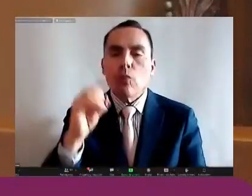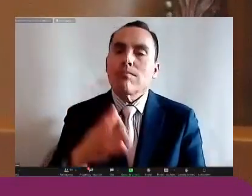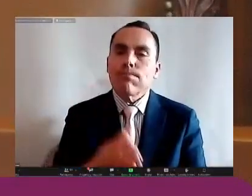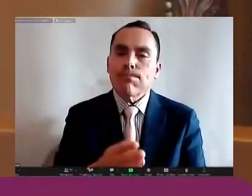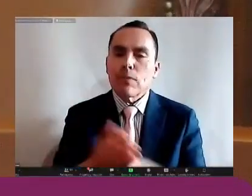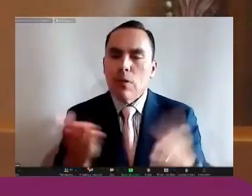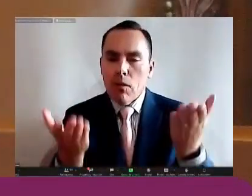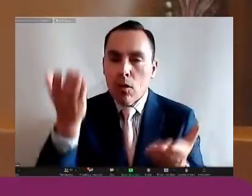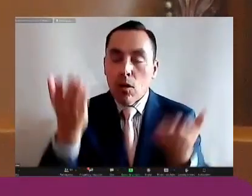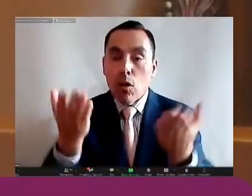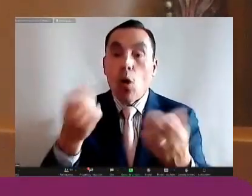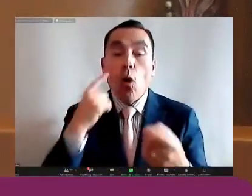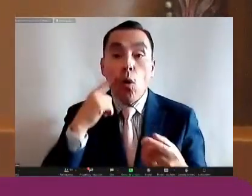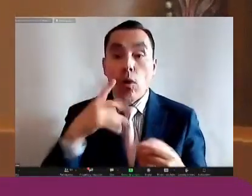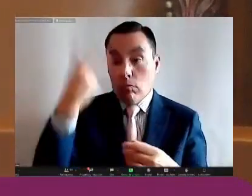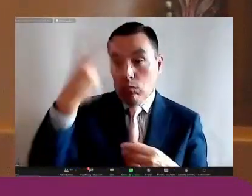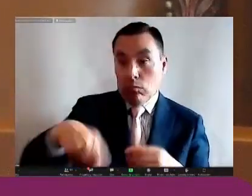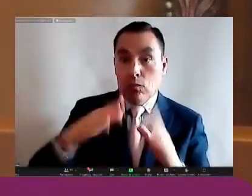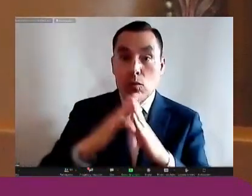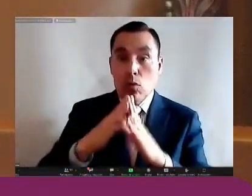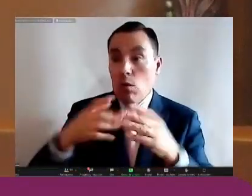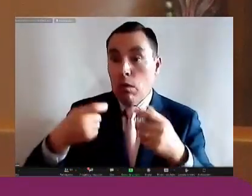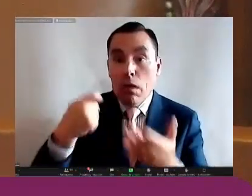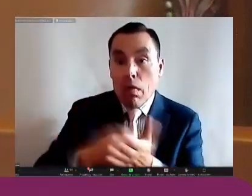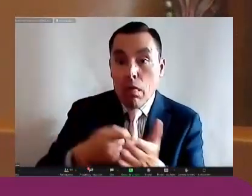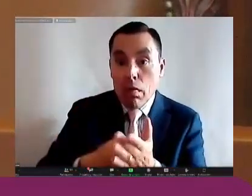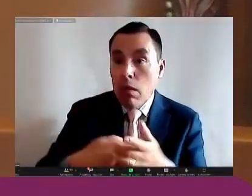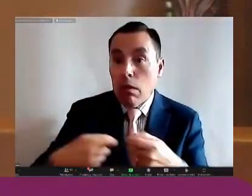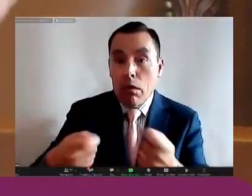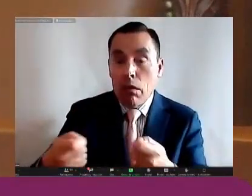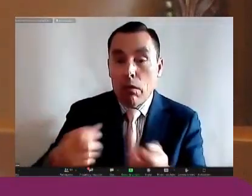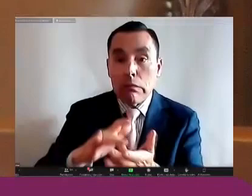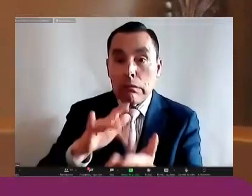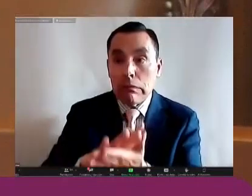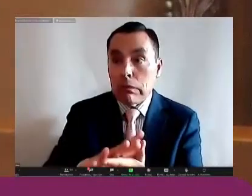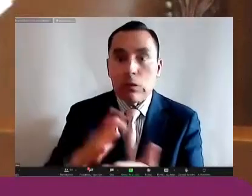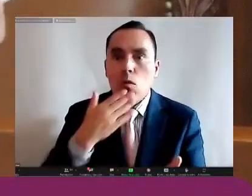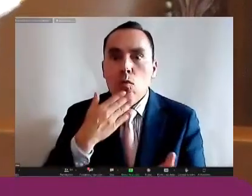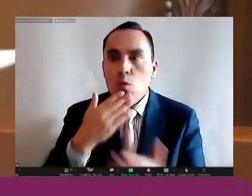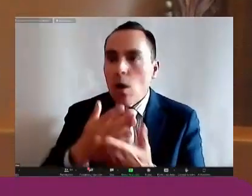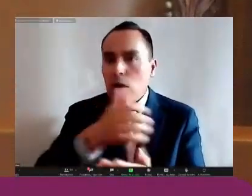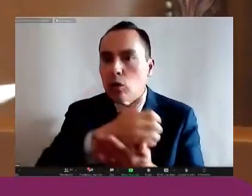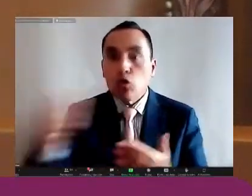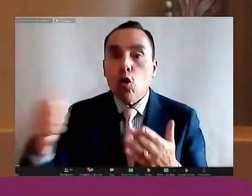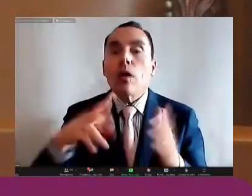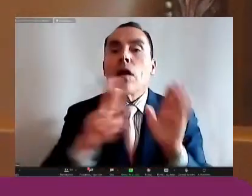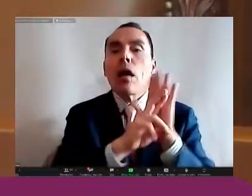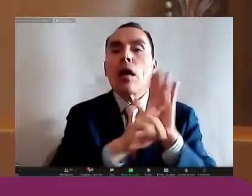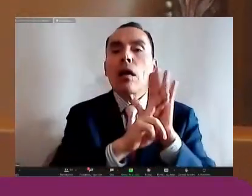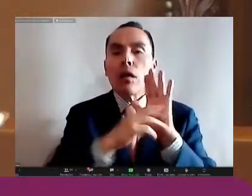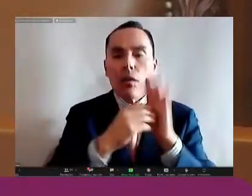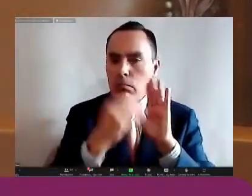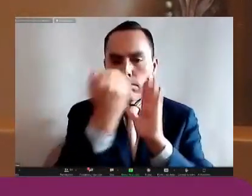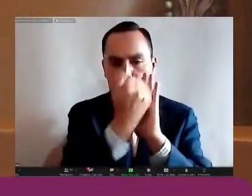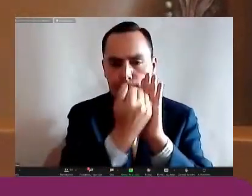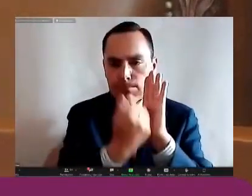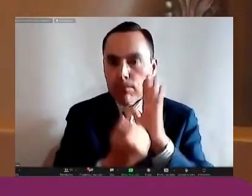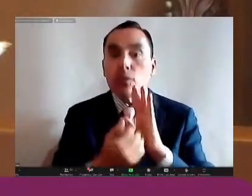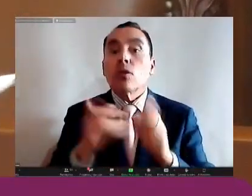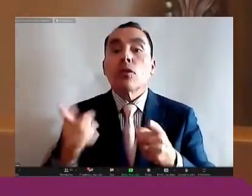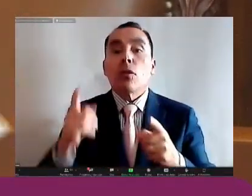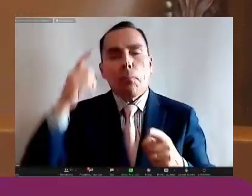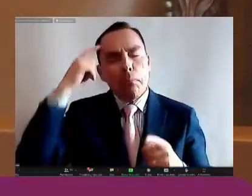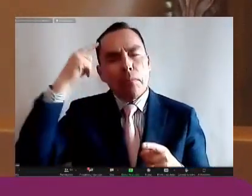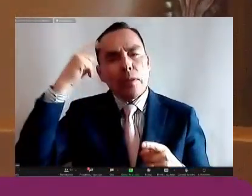contratante, el deudor, puede ser un hombre y una mujer, y las reglas no están diseñadas, o al menos eso pensamos, ¿verdad? Formalmente no